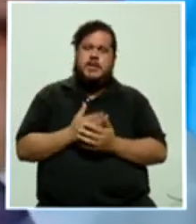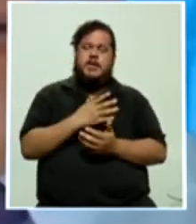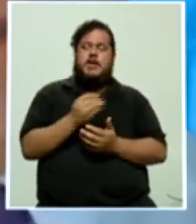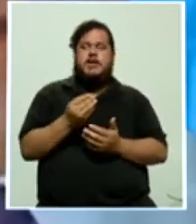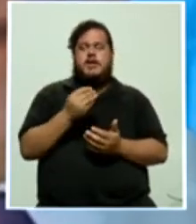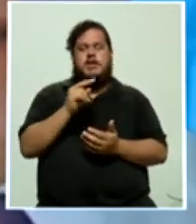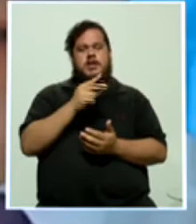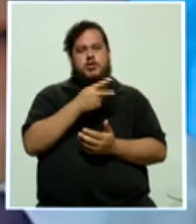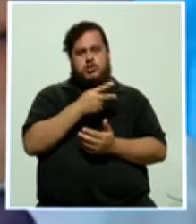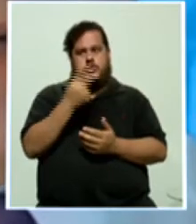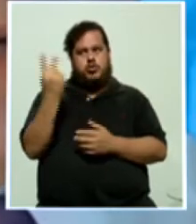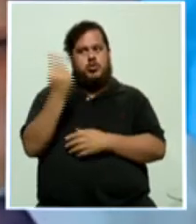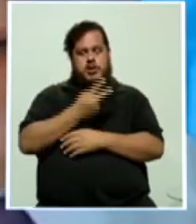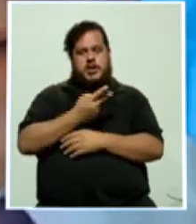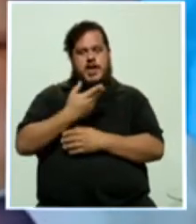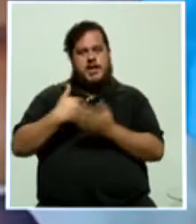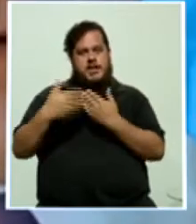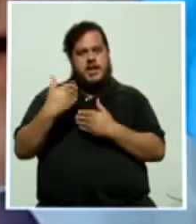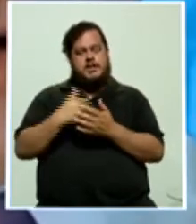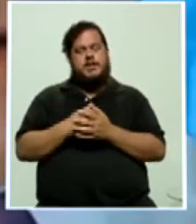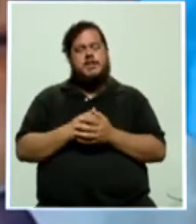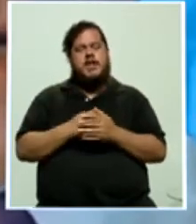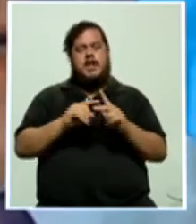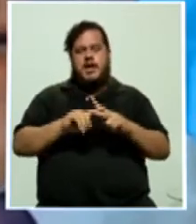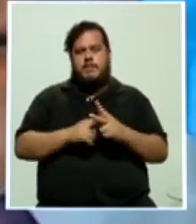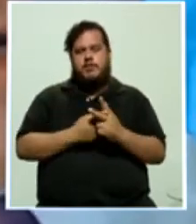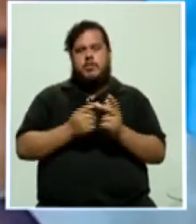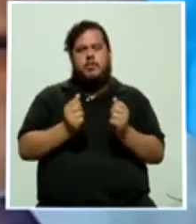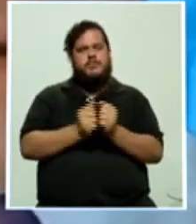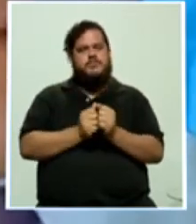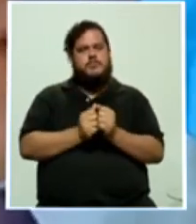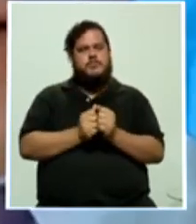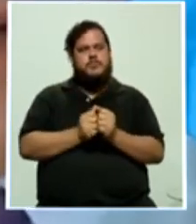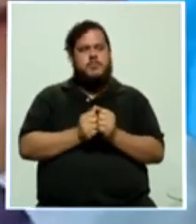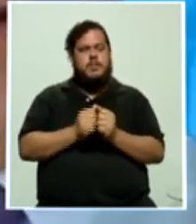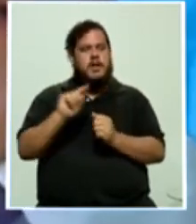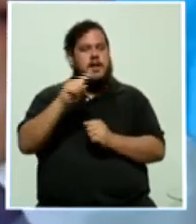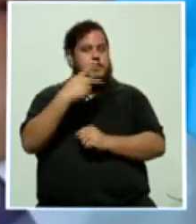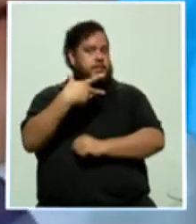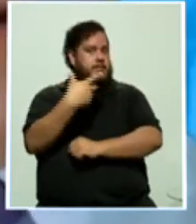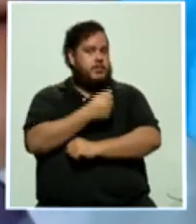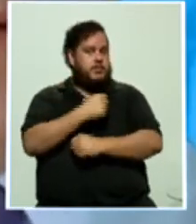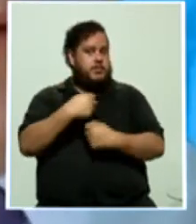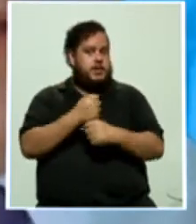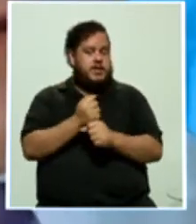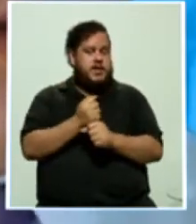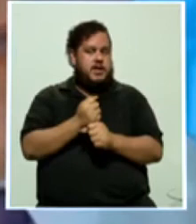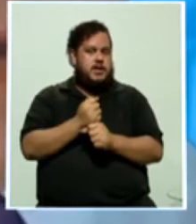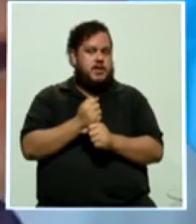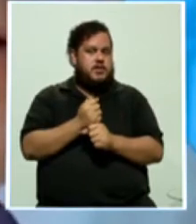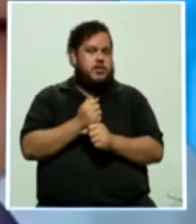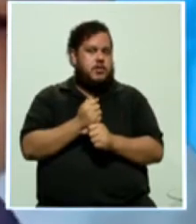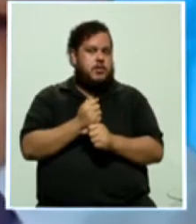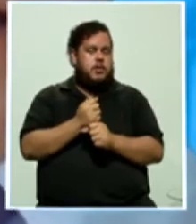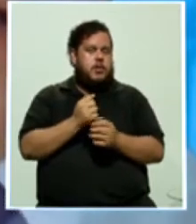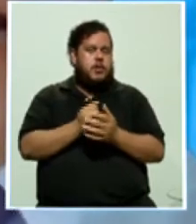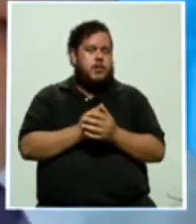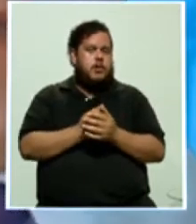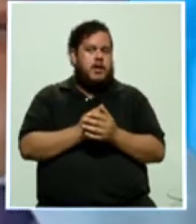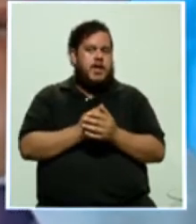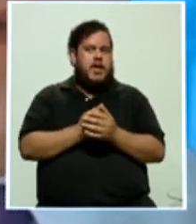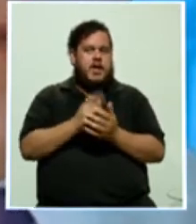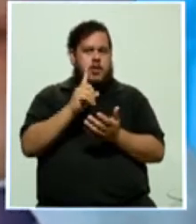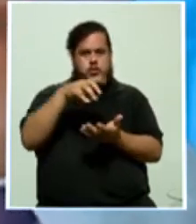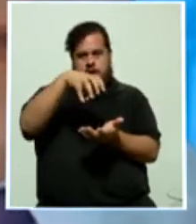2 días. Empezó con la primera vacunación que se hizo el primer ministro Netanyahu, y al